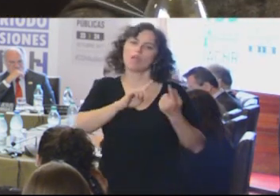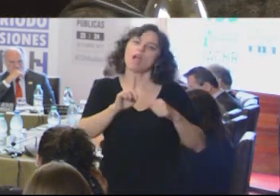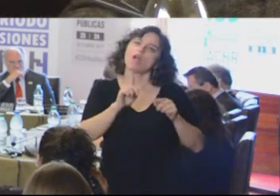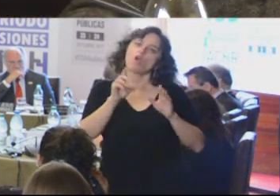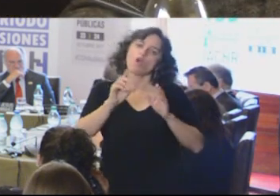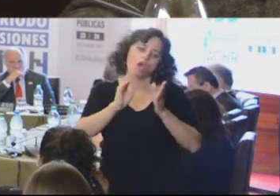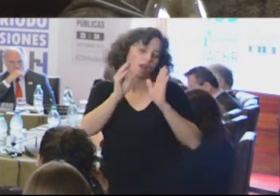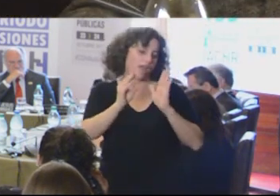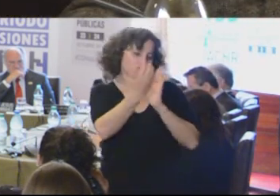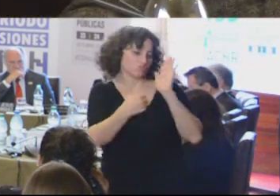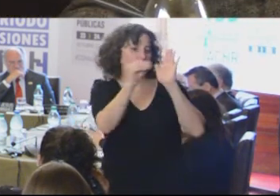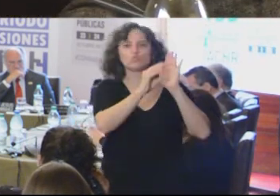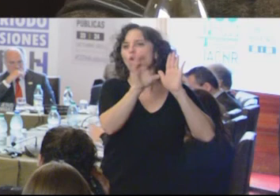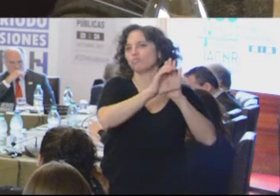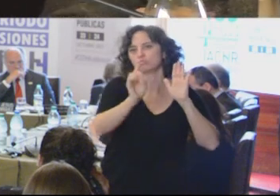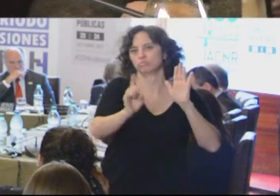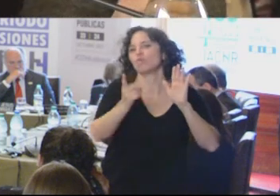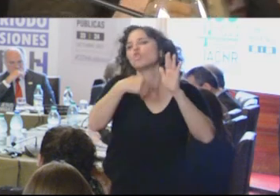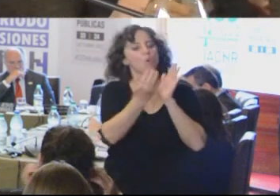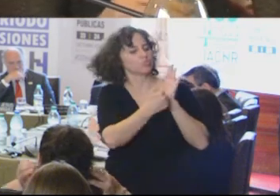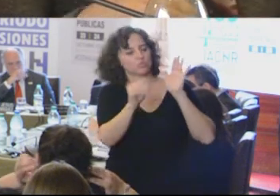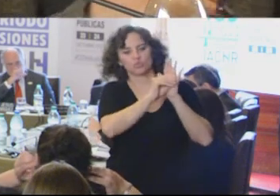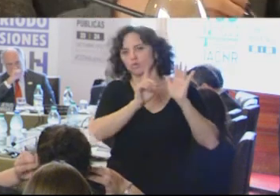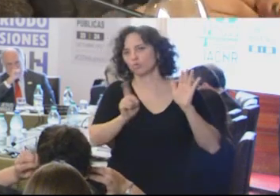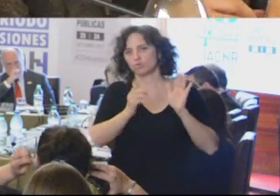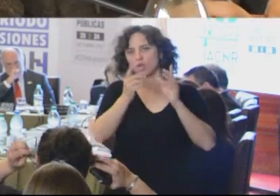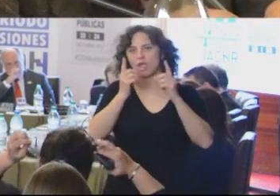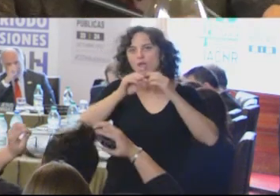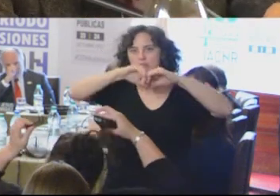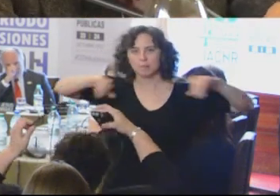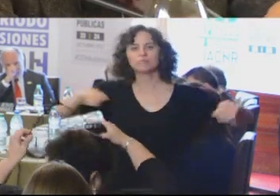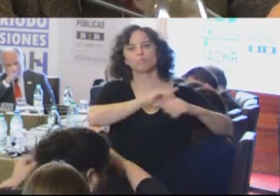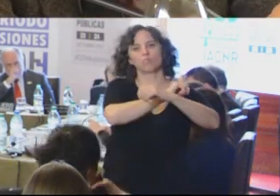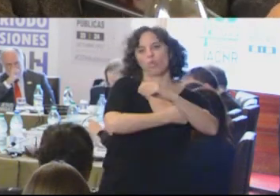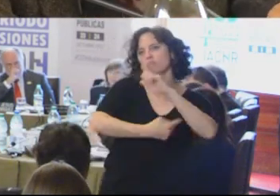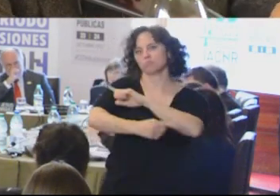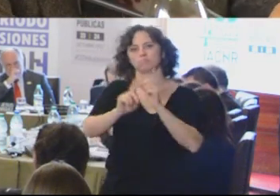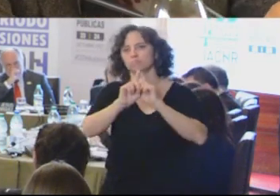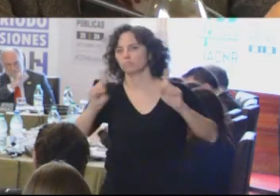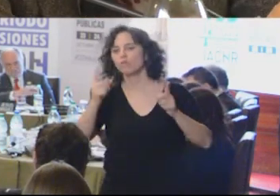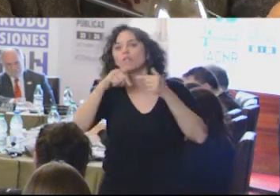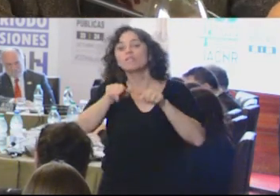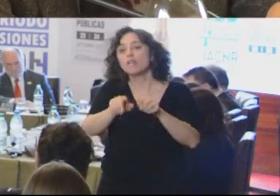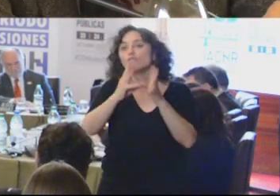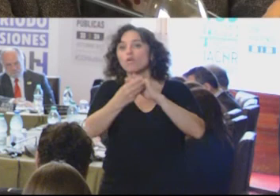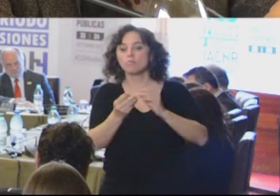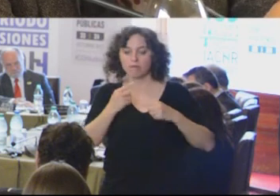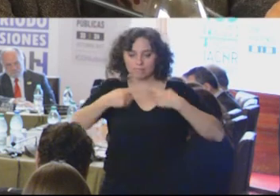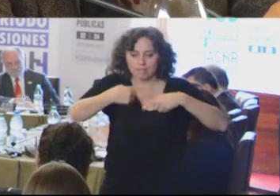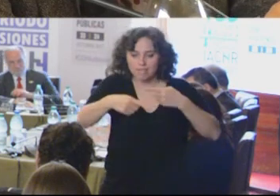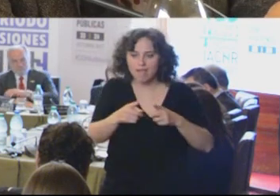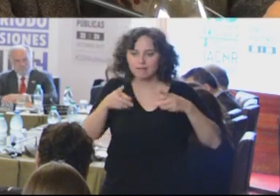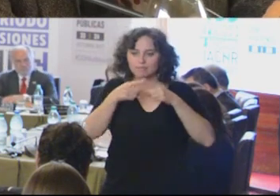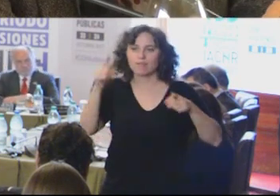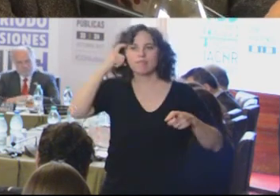constitución no sustituye en principio de separación de poderes manteniendo así la línea doctrinal de la corte